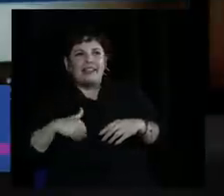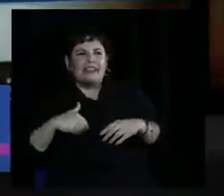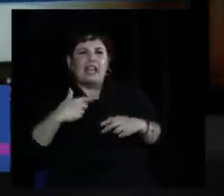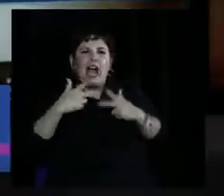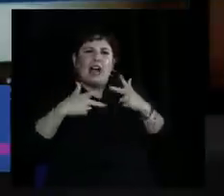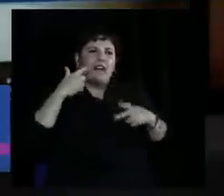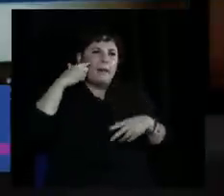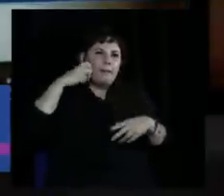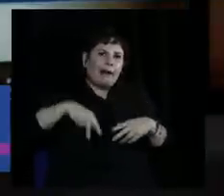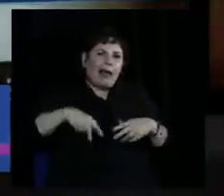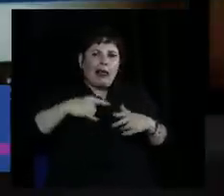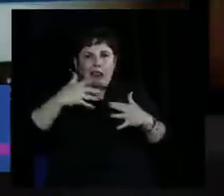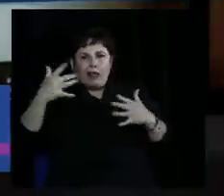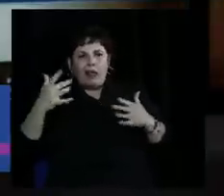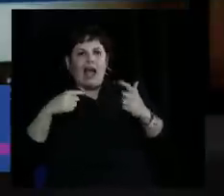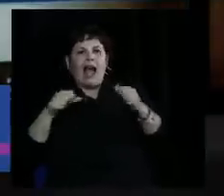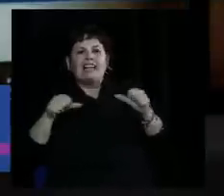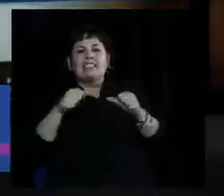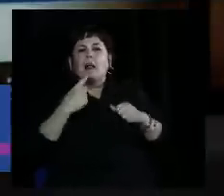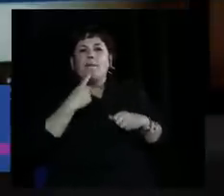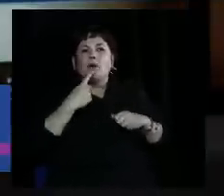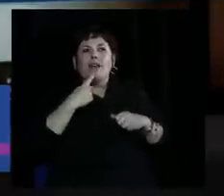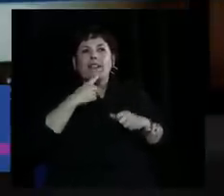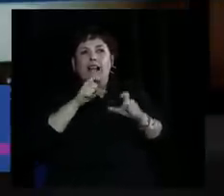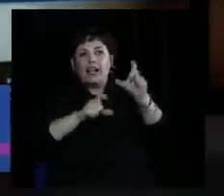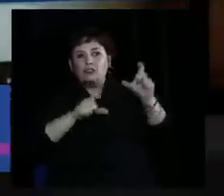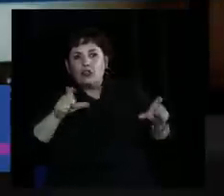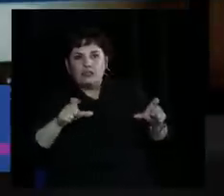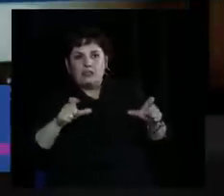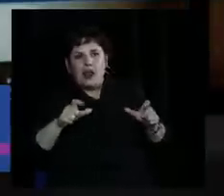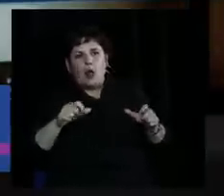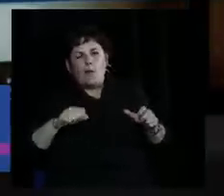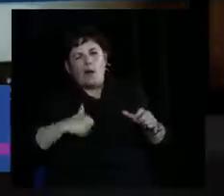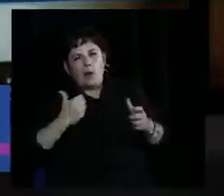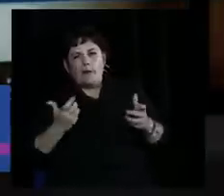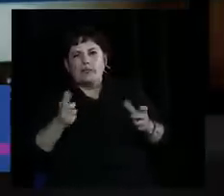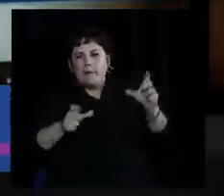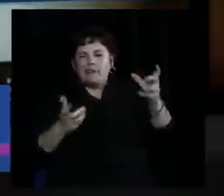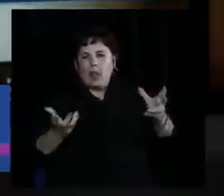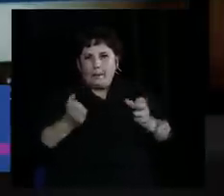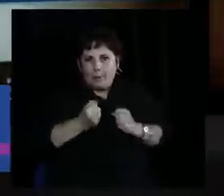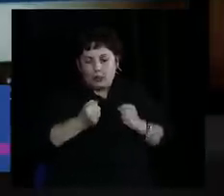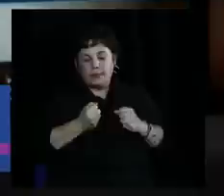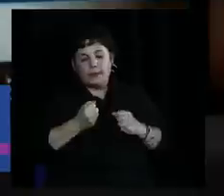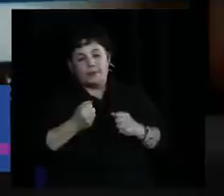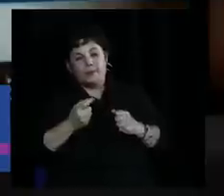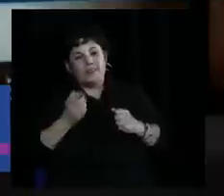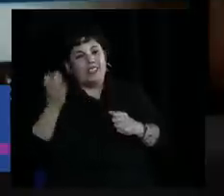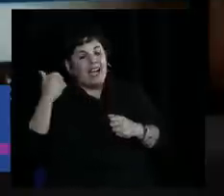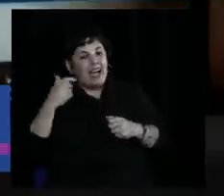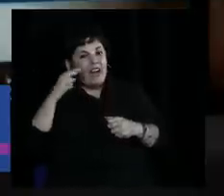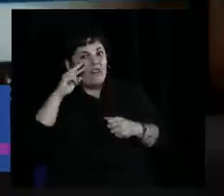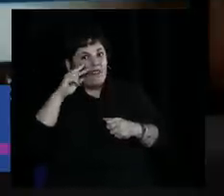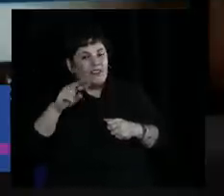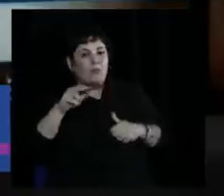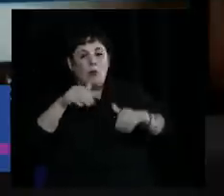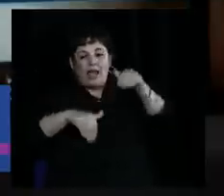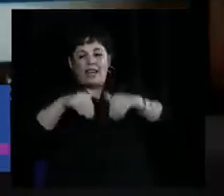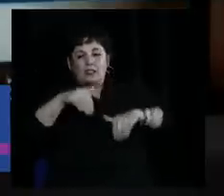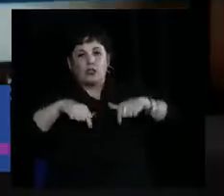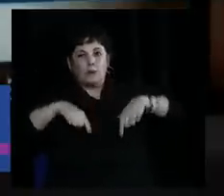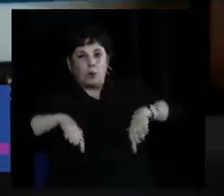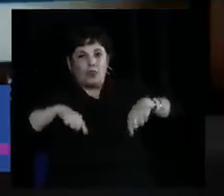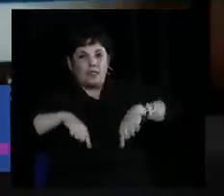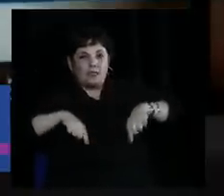Y, bueno, más o menos hacer con política social clientelismo directamente. Cosa que ya habíamos visto en las elecciones municipales.